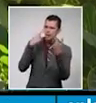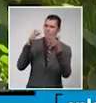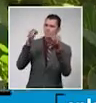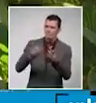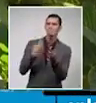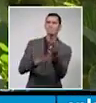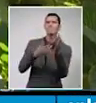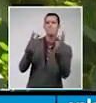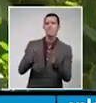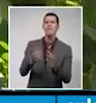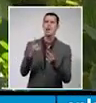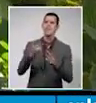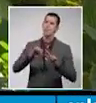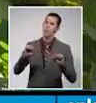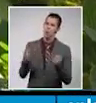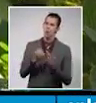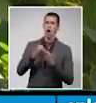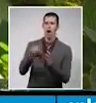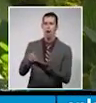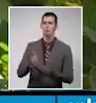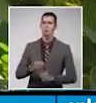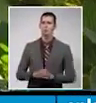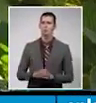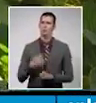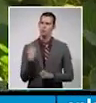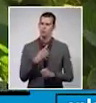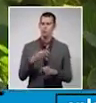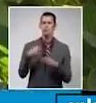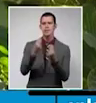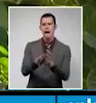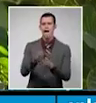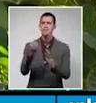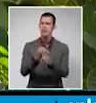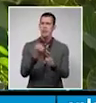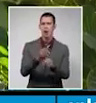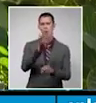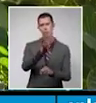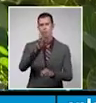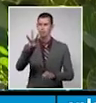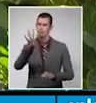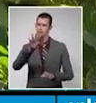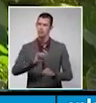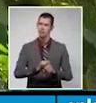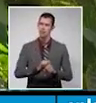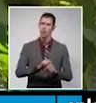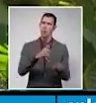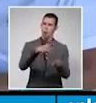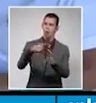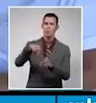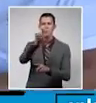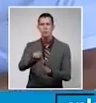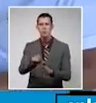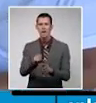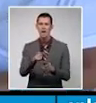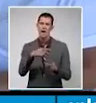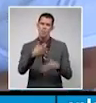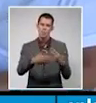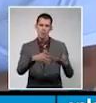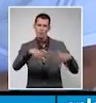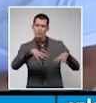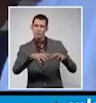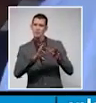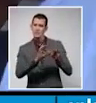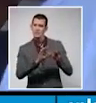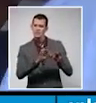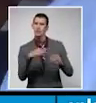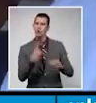fecha hemos ofertado 435 empleos y se trabaja con el resto de las personas que están solicitando hoy una protección. Los